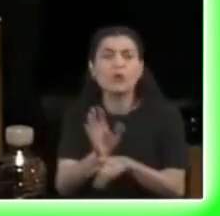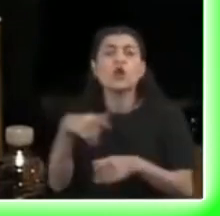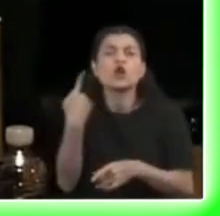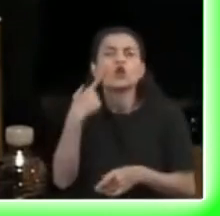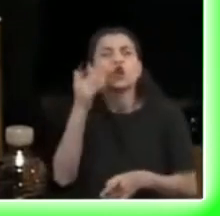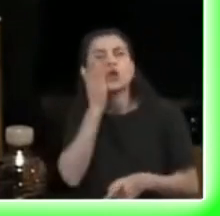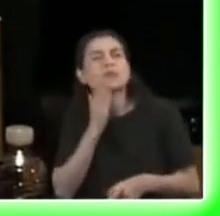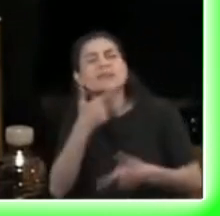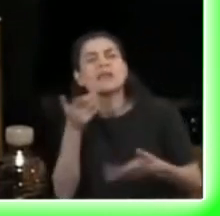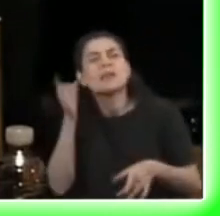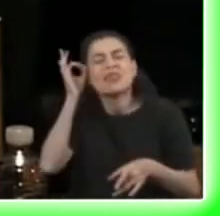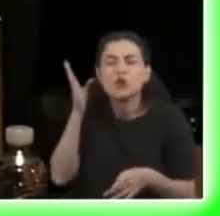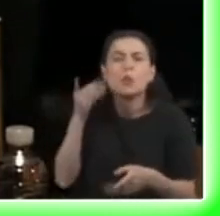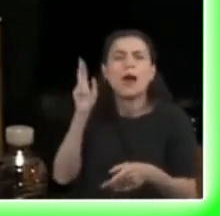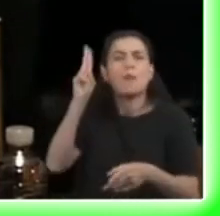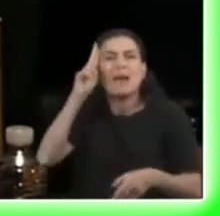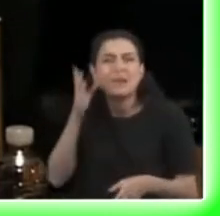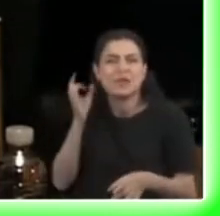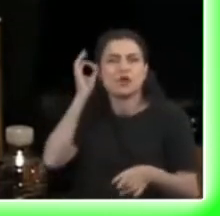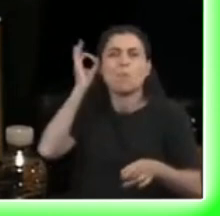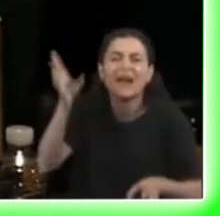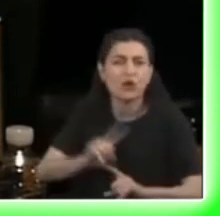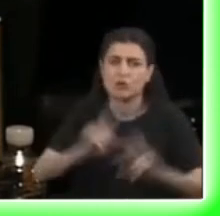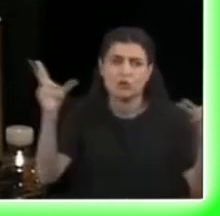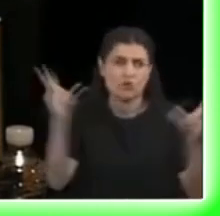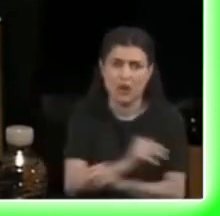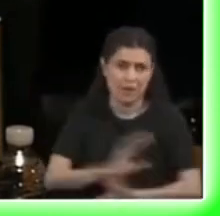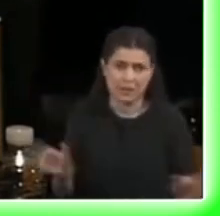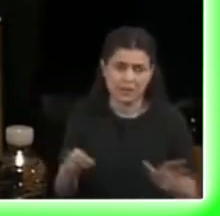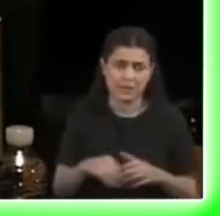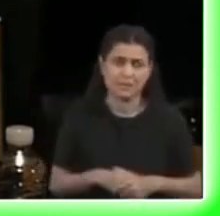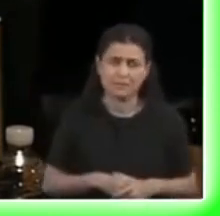Ya vimos a dónde lleva ese camino de los tibios.